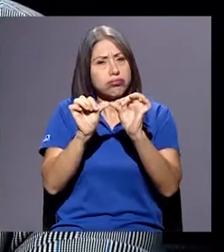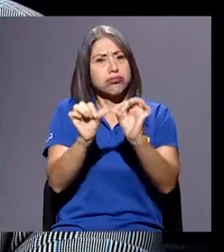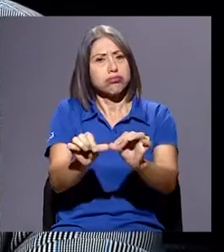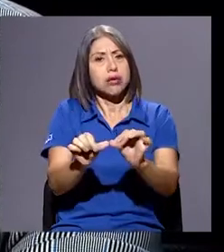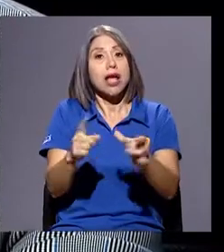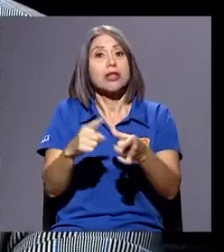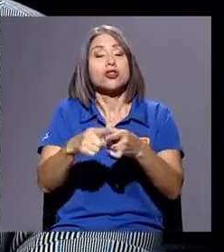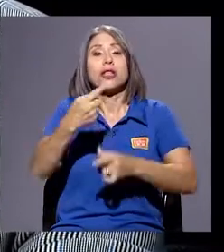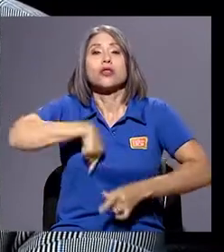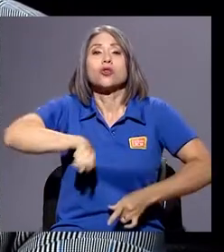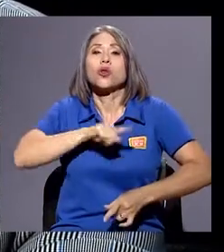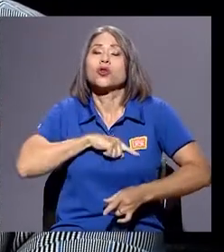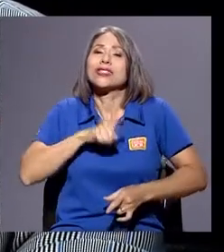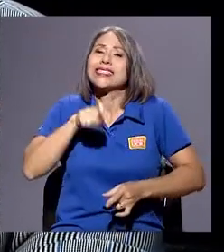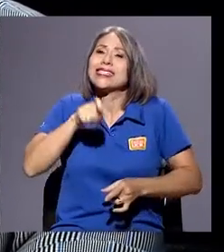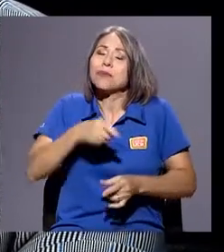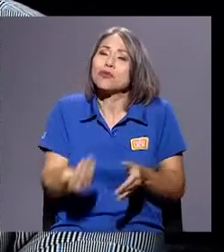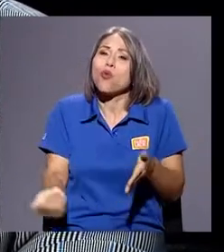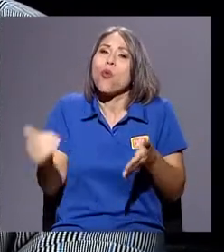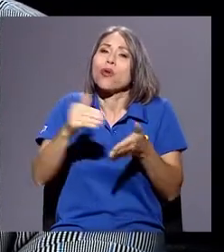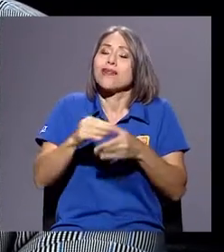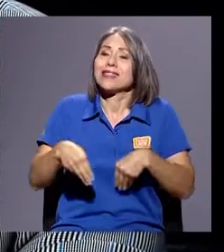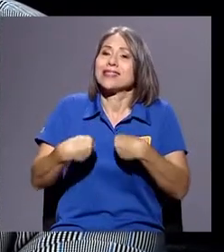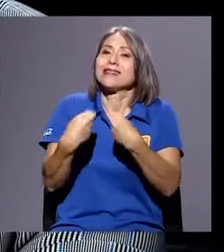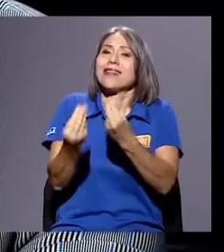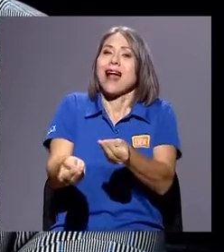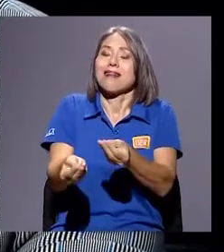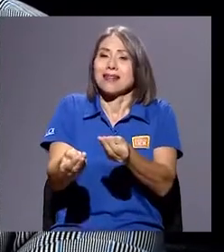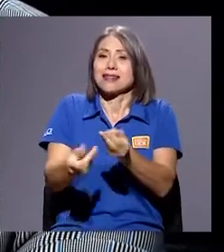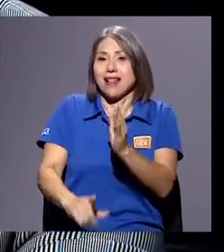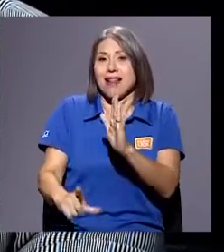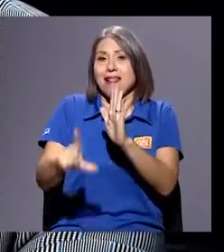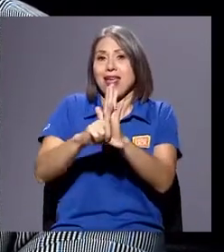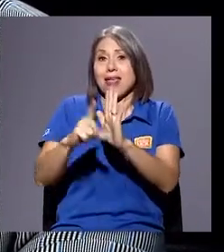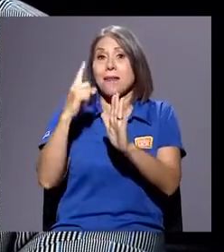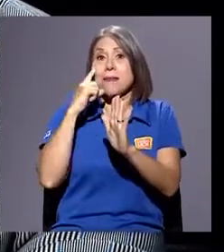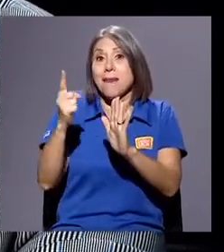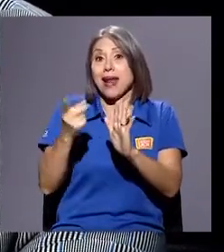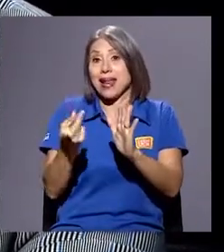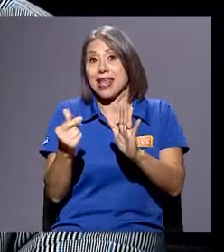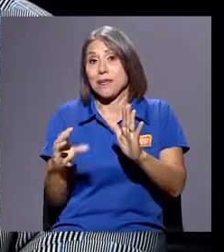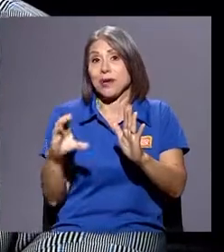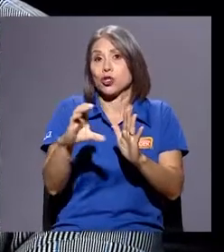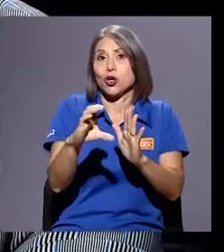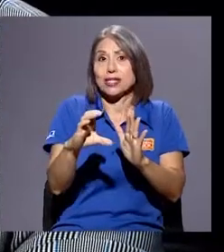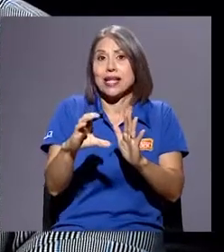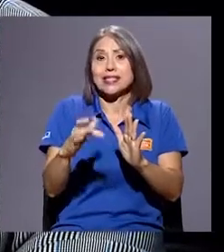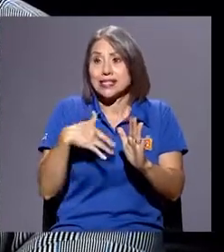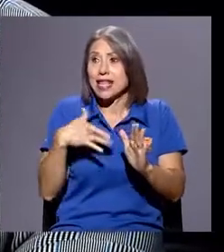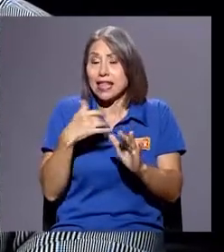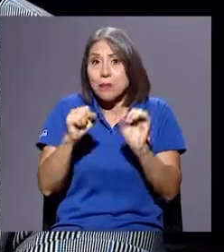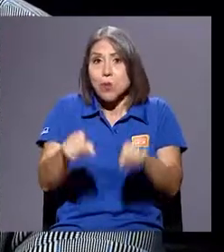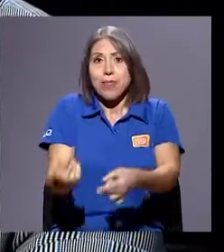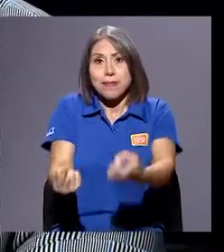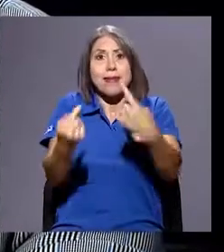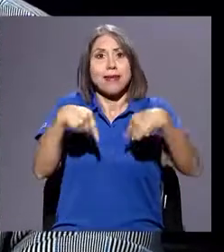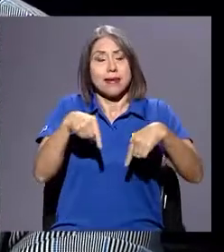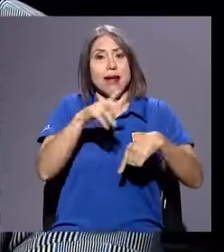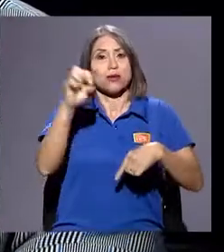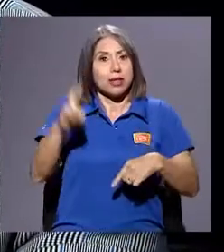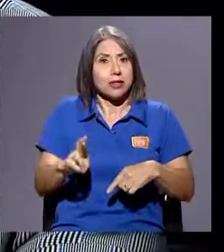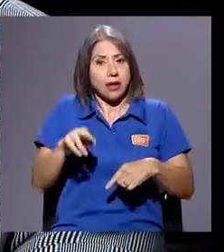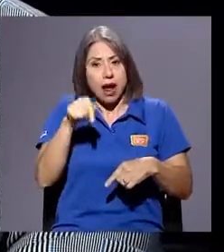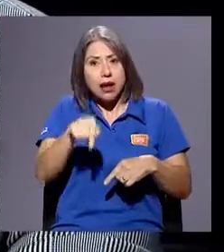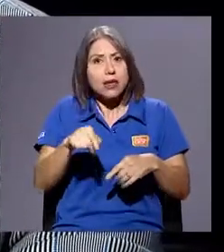las herramientas legales, para que los inversionistas se vean atraídos por un país que produce turismo